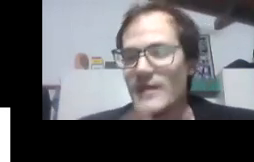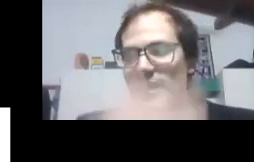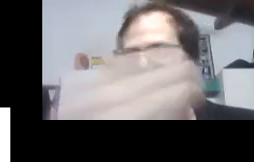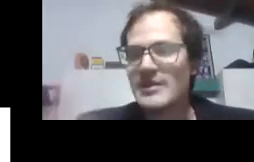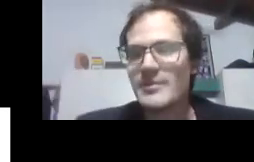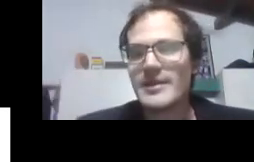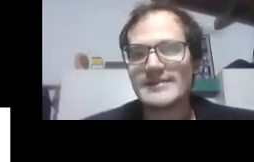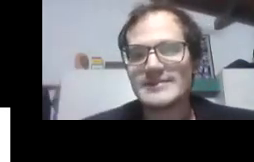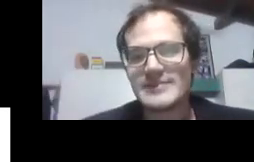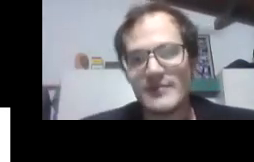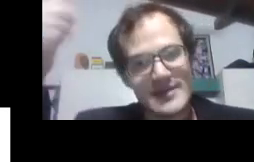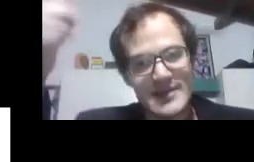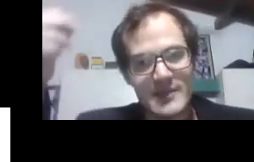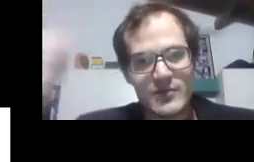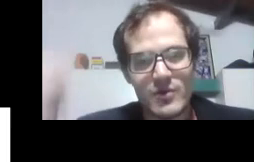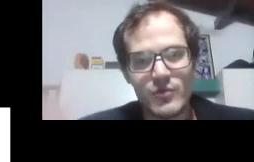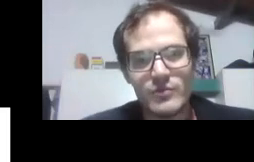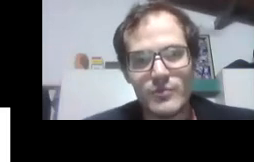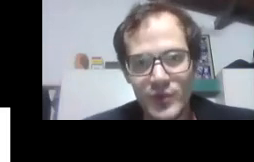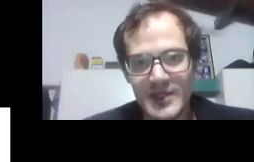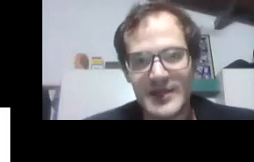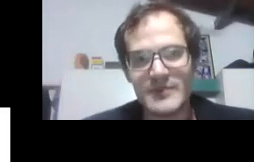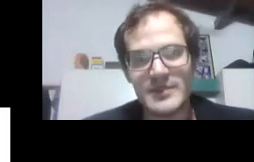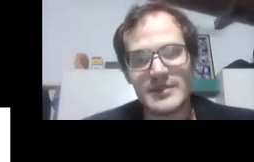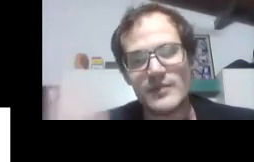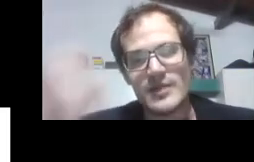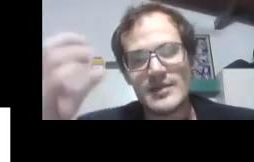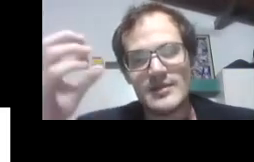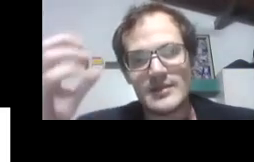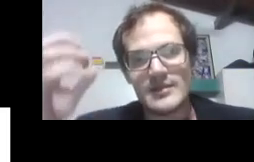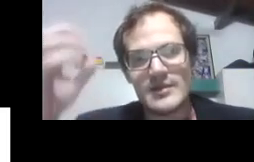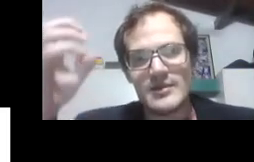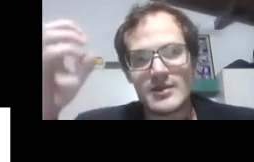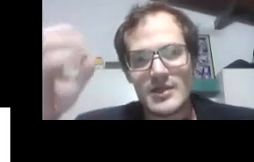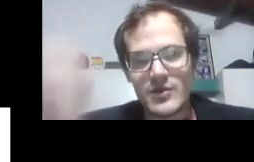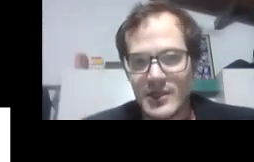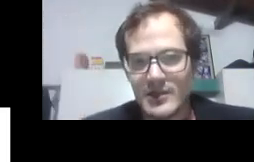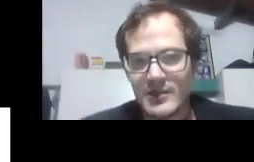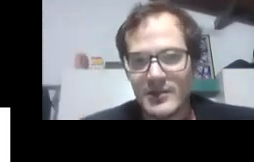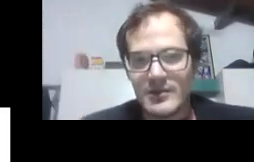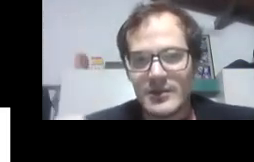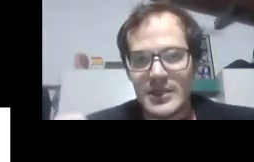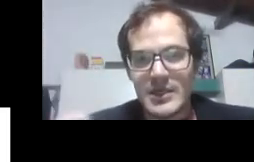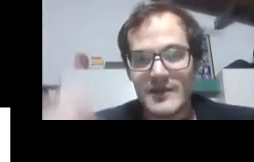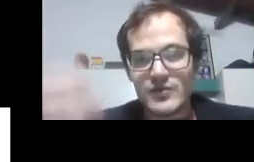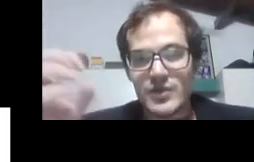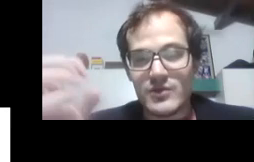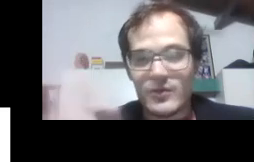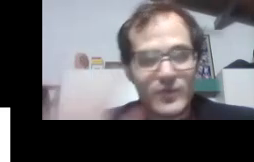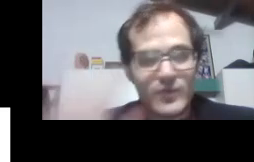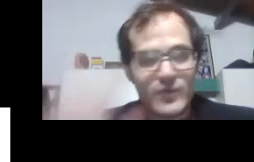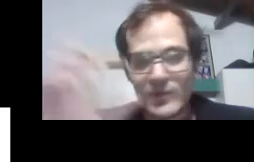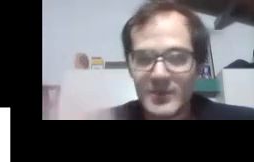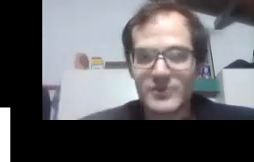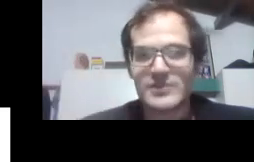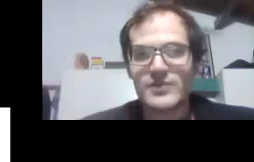en varias partes de América se ve ese elemento común muy claramente. Hay una identidad criolla que va surgiendo. Y